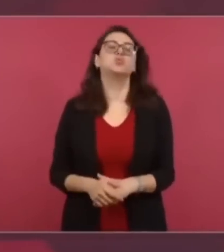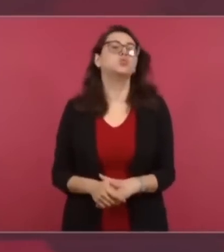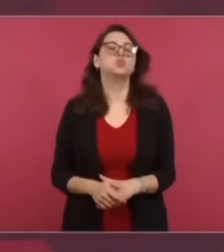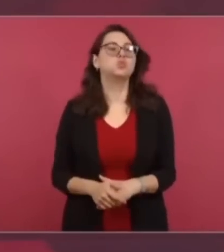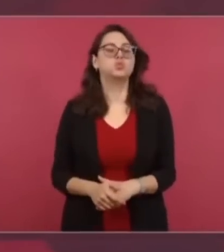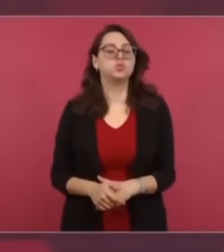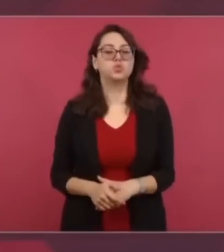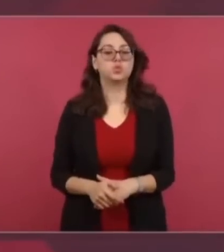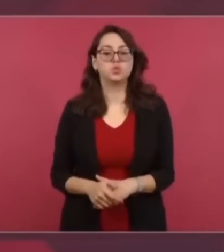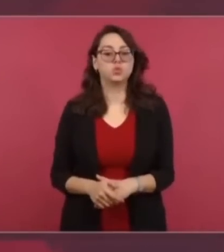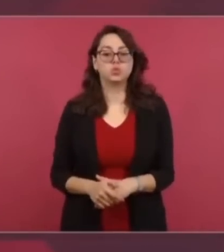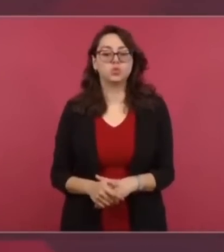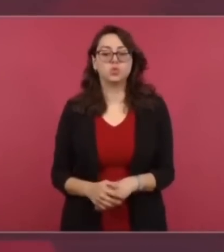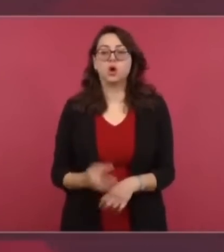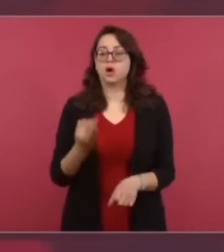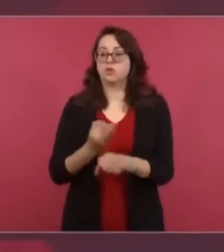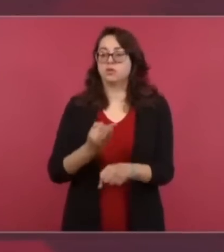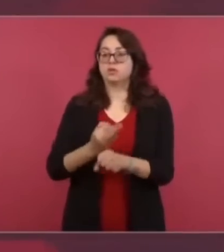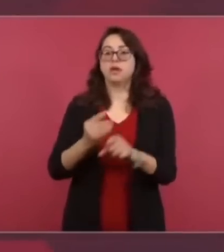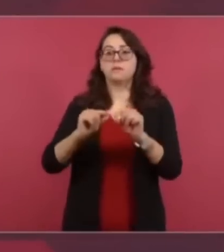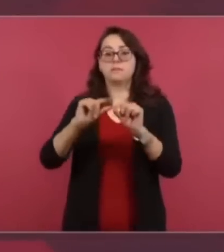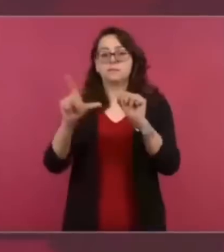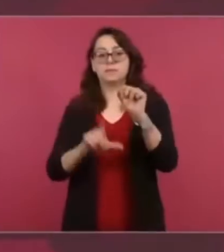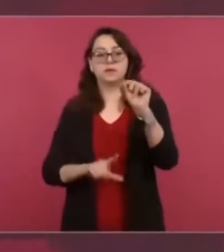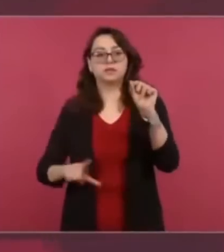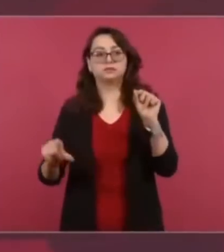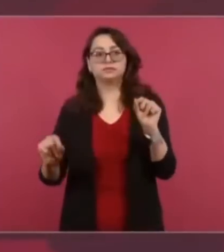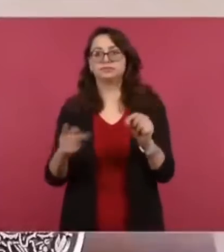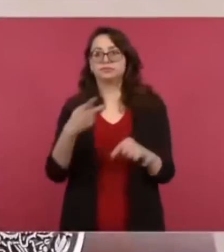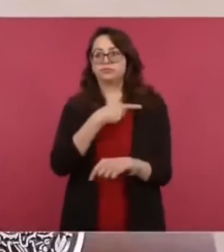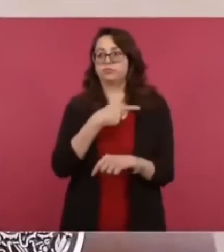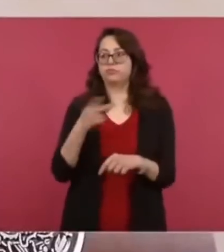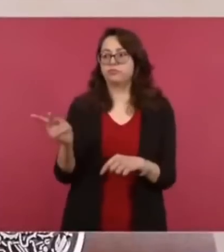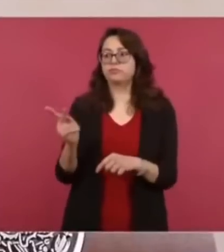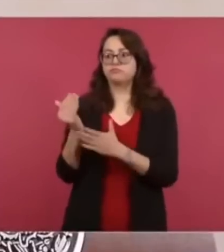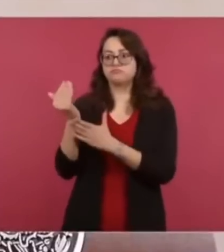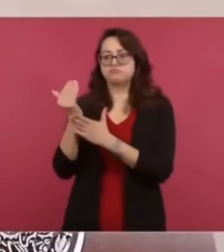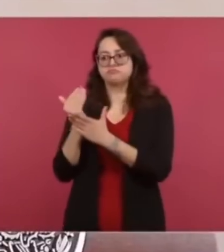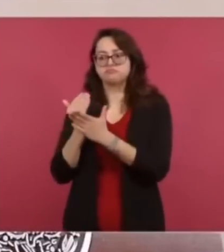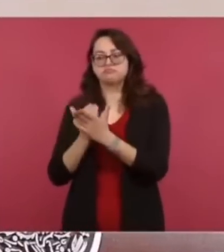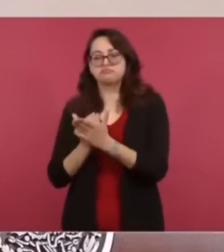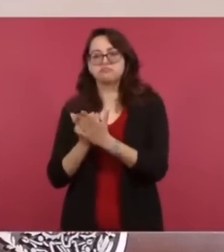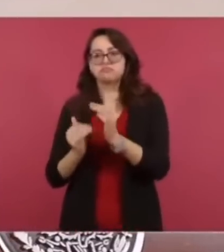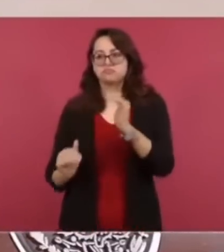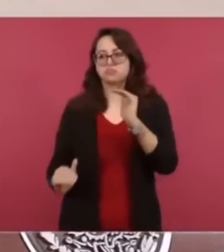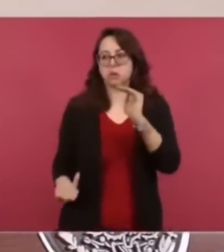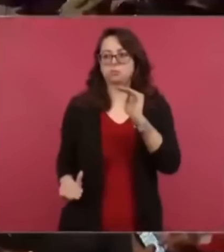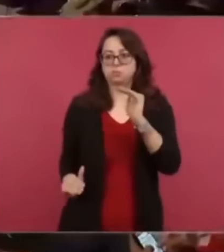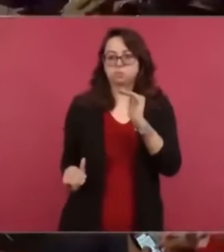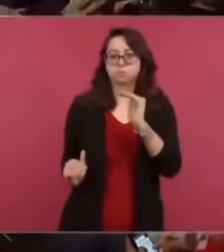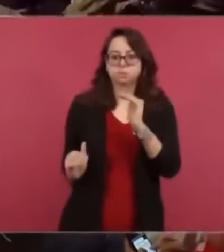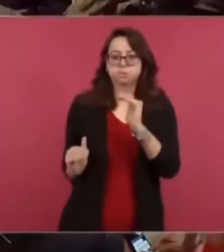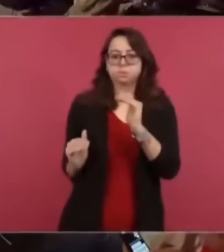sí, ya no sé si podemos ver